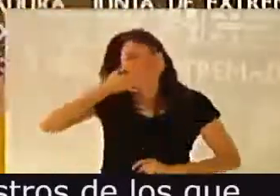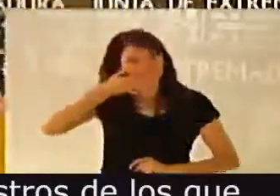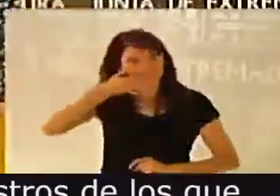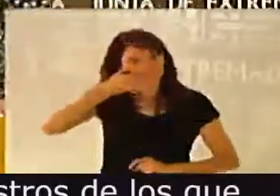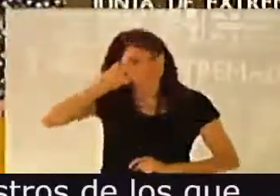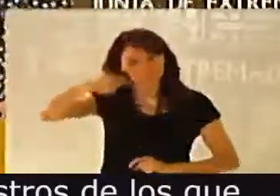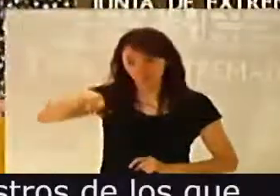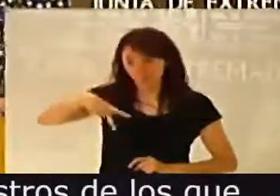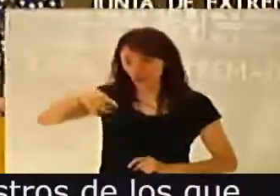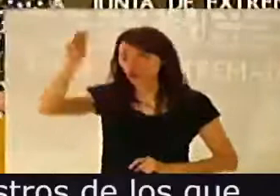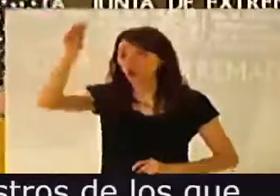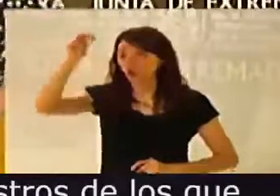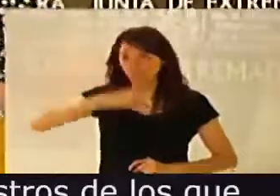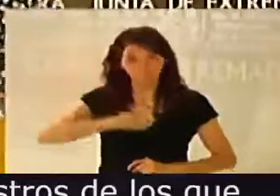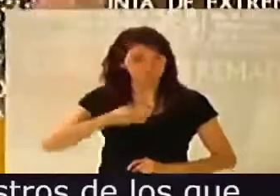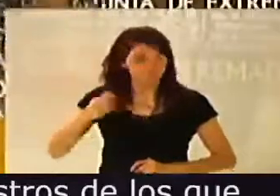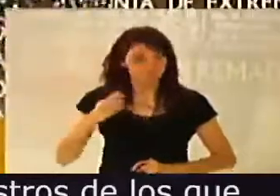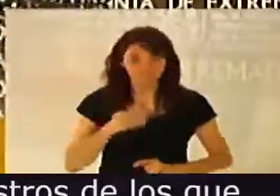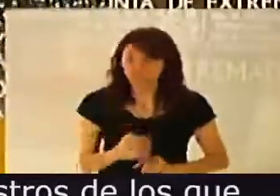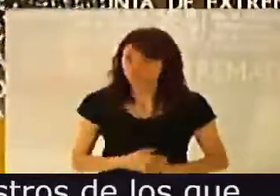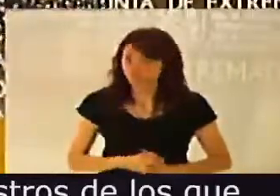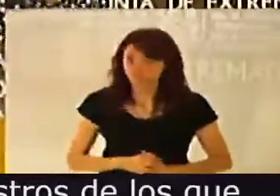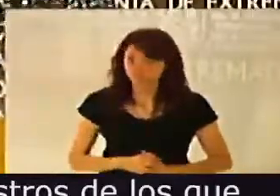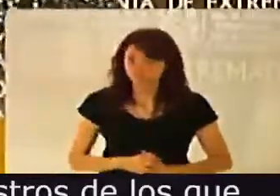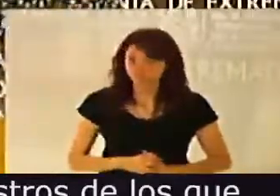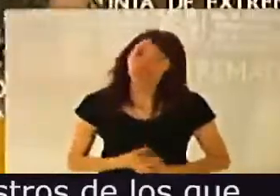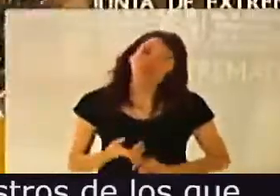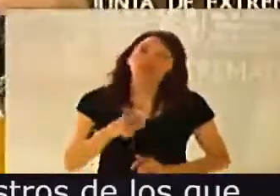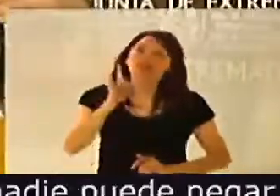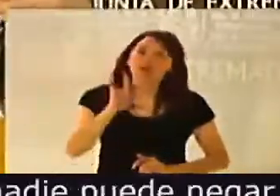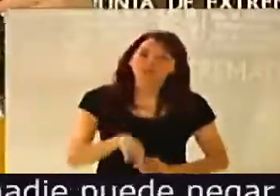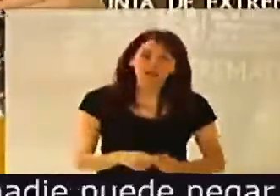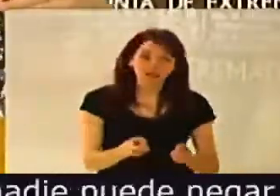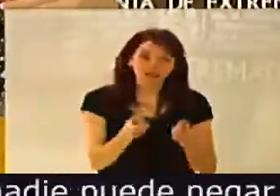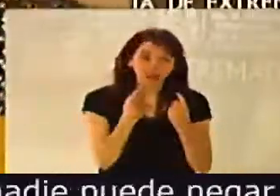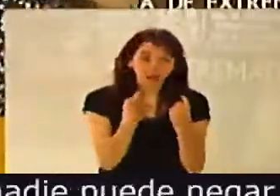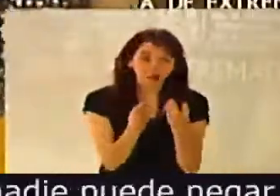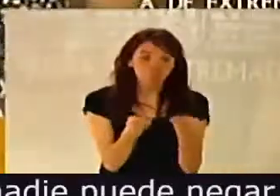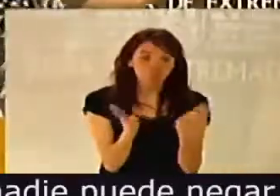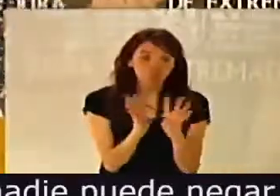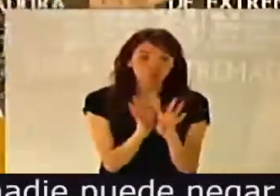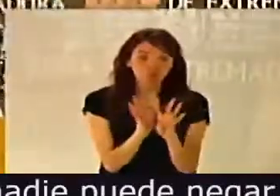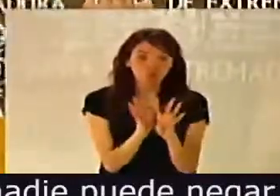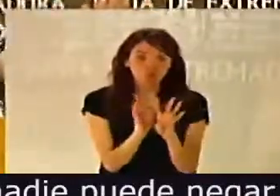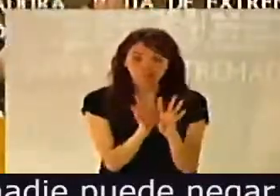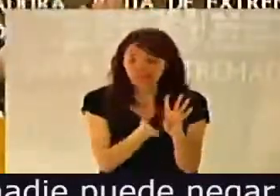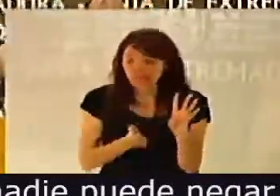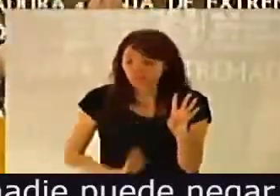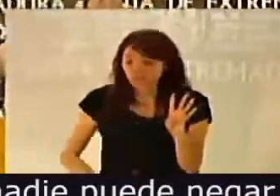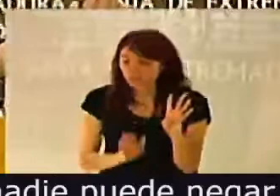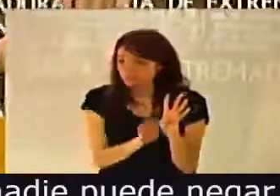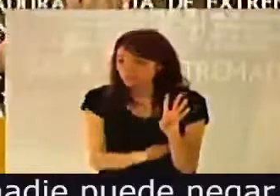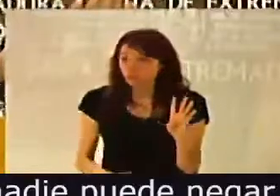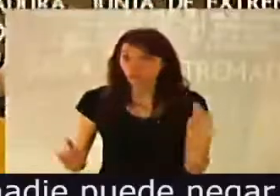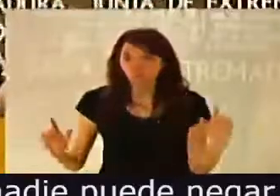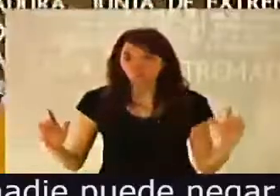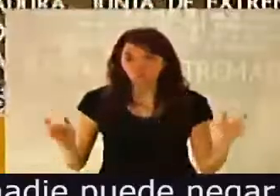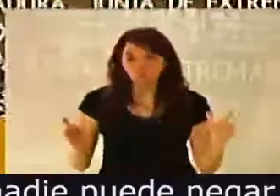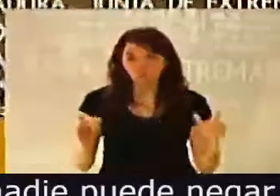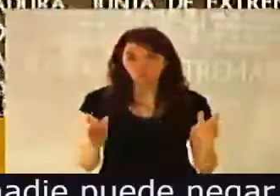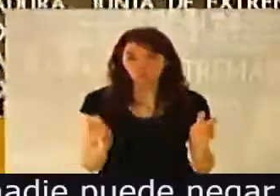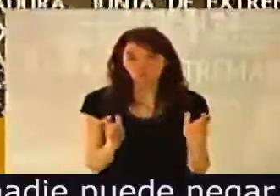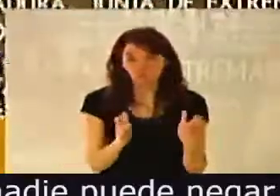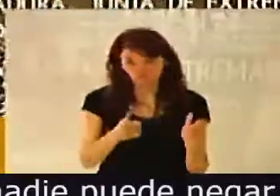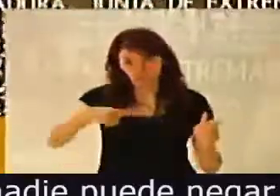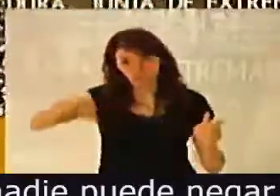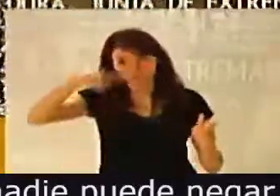negar. A pesar de, además, de que hay cada vez menos niños, que es otra realidad que nadie puede negar, ¿verdad? Esto lo sabemos bien en